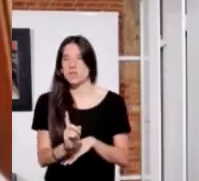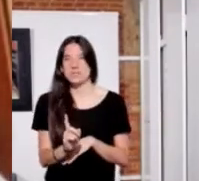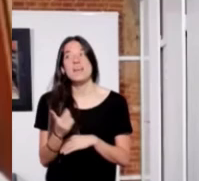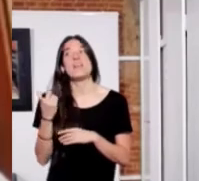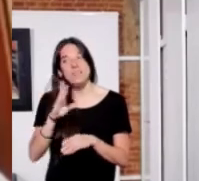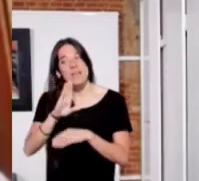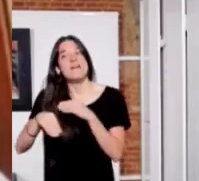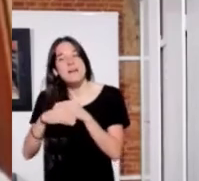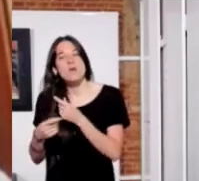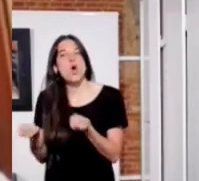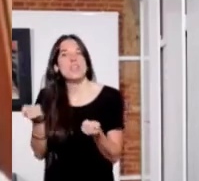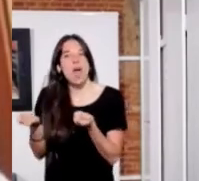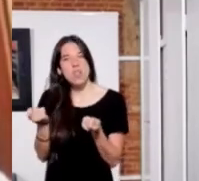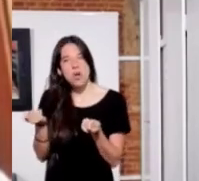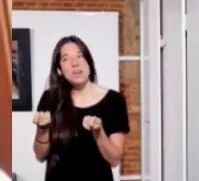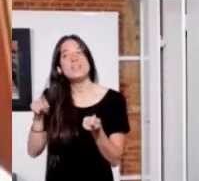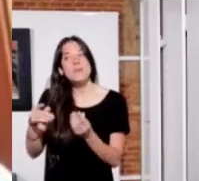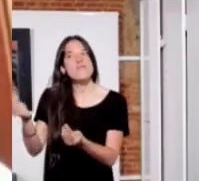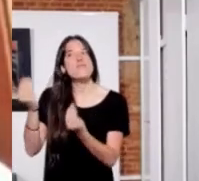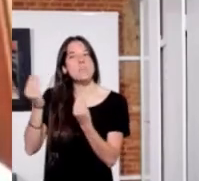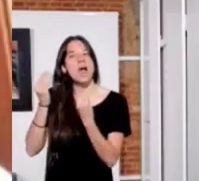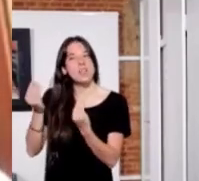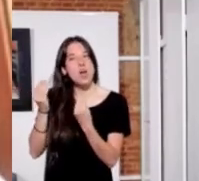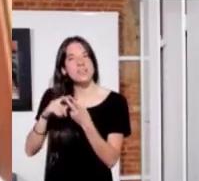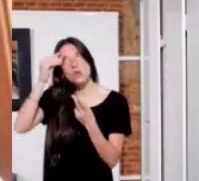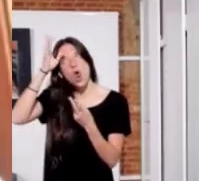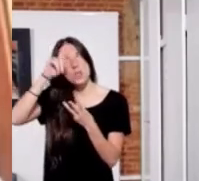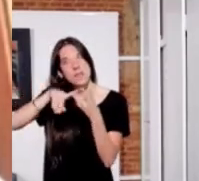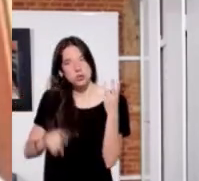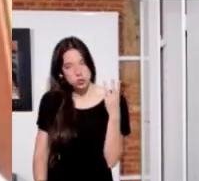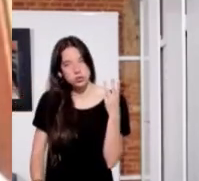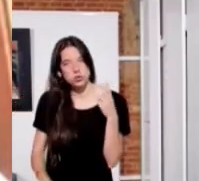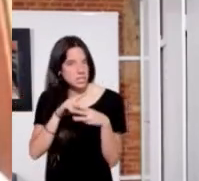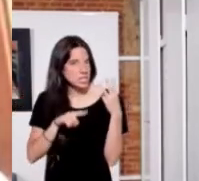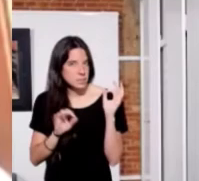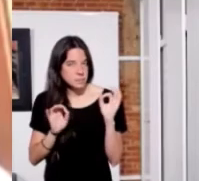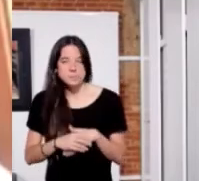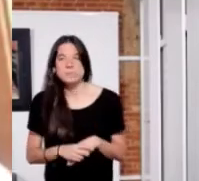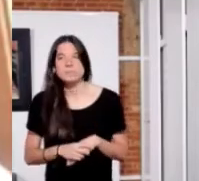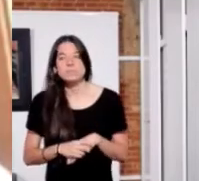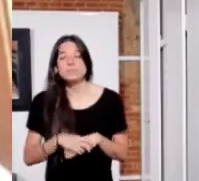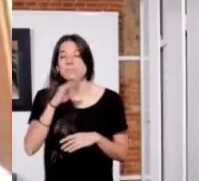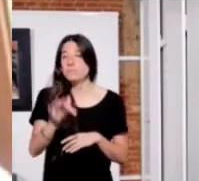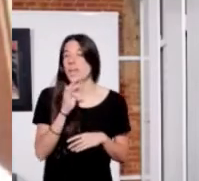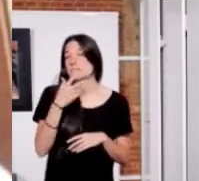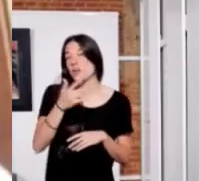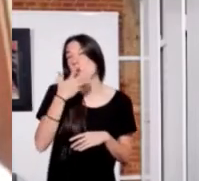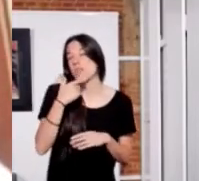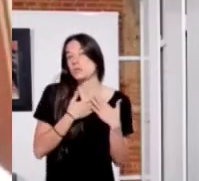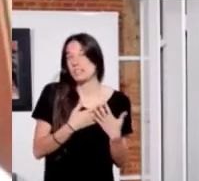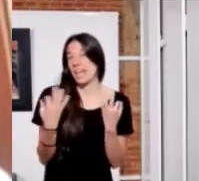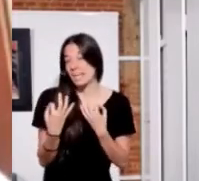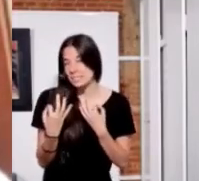una coordinación y formación y conocimientos. Además de conocer lo que es el voluntariado, en